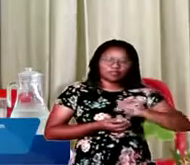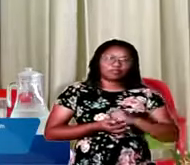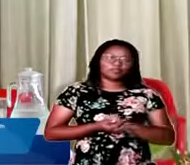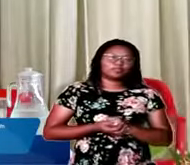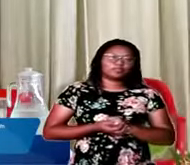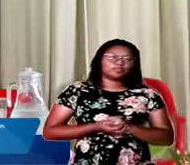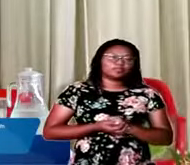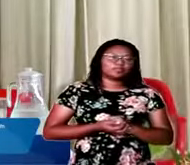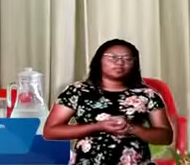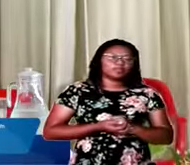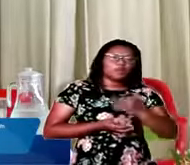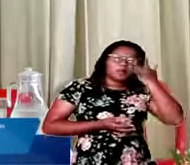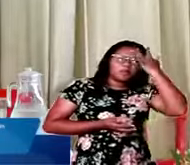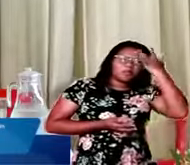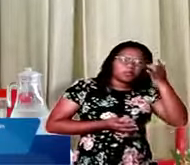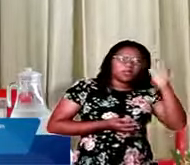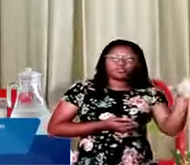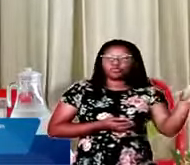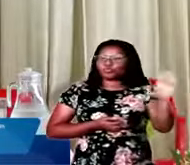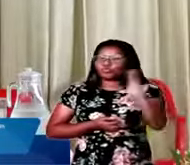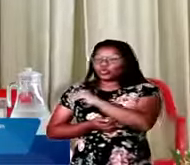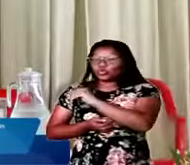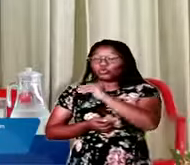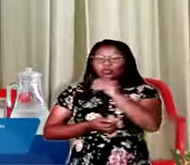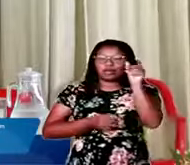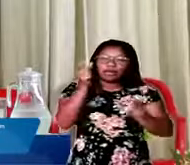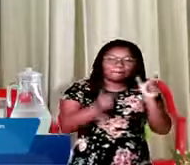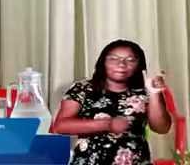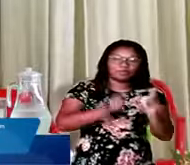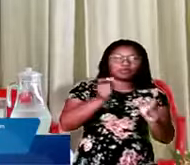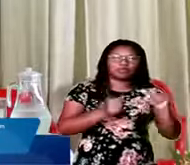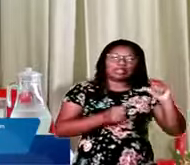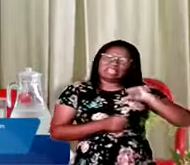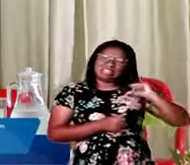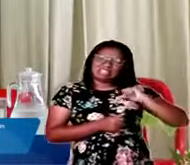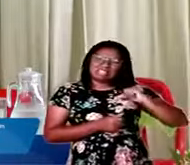¿Por qué tiene todo ser humano dignidad intrínseca?